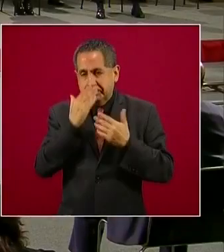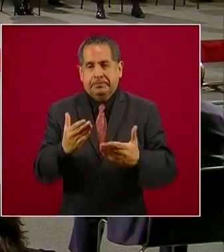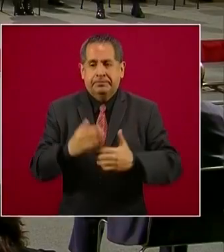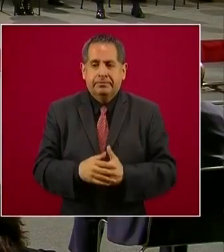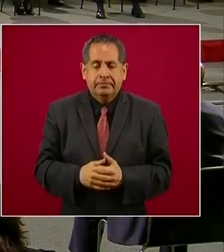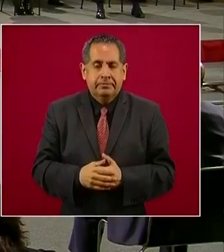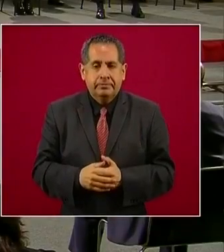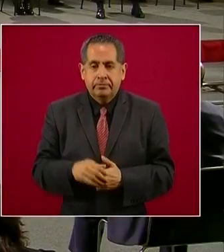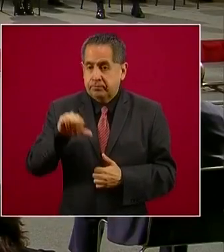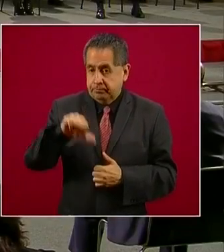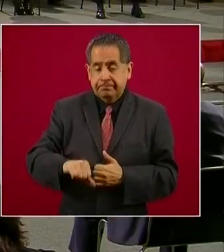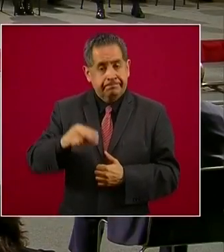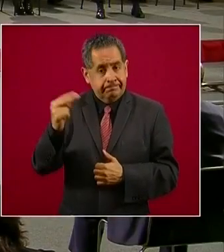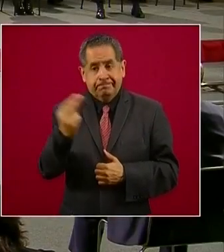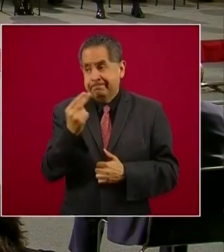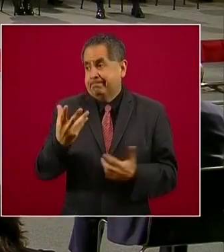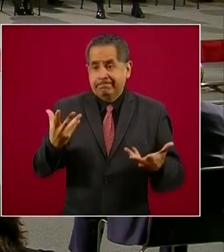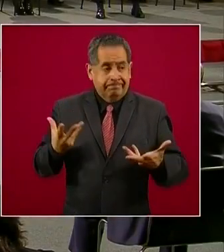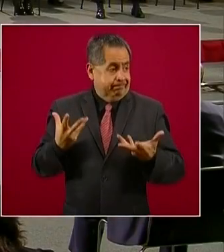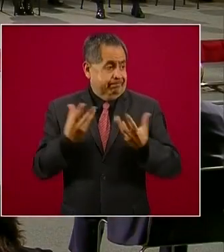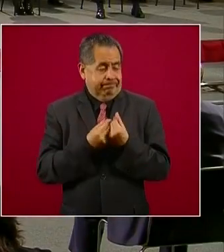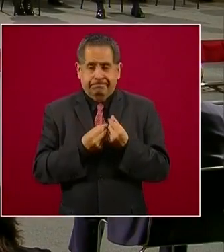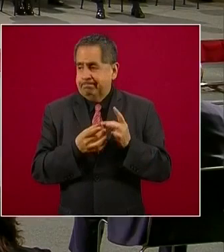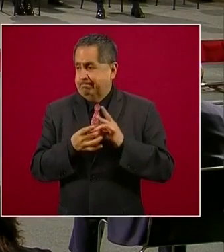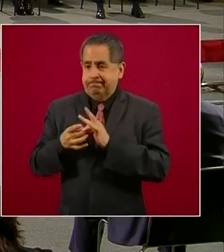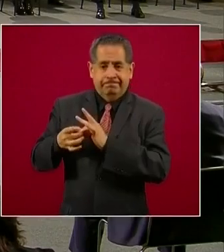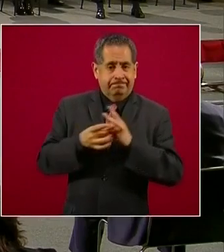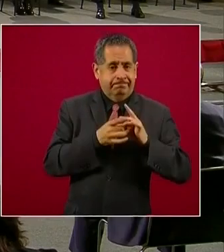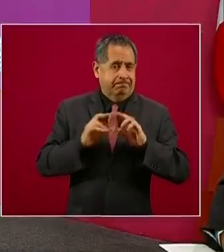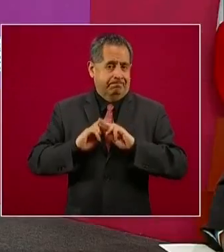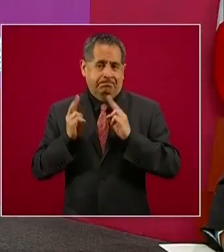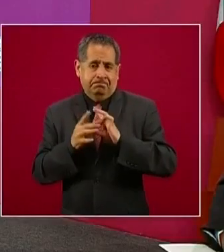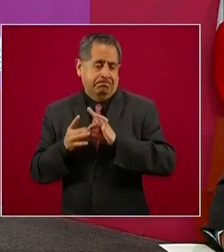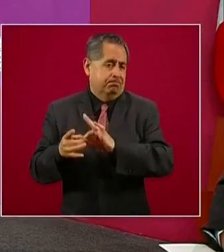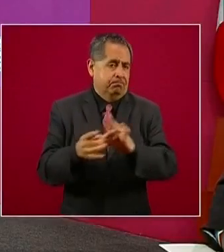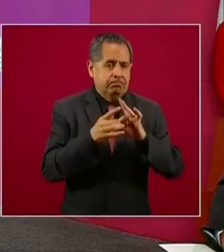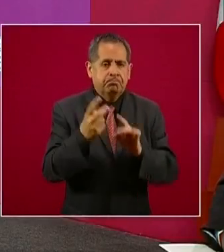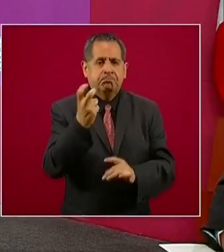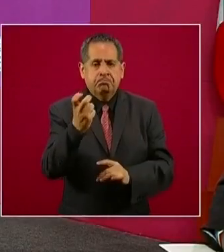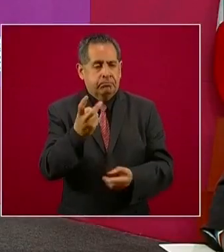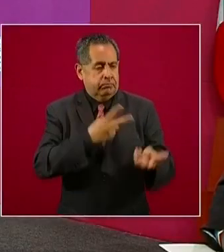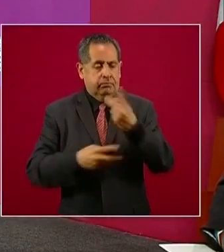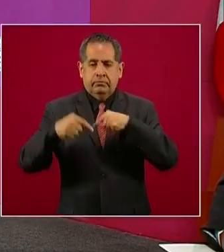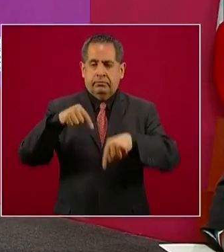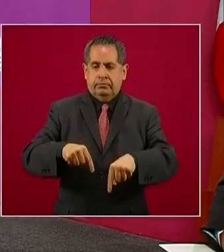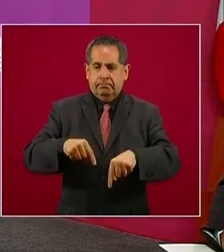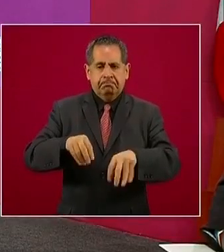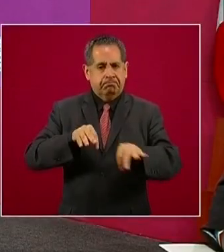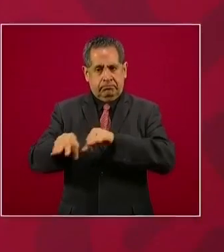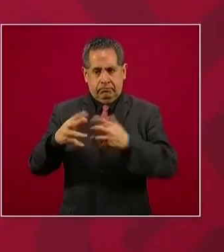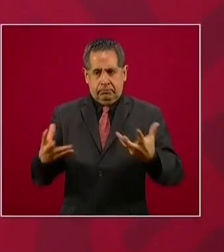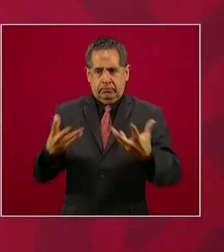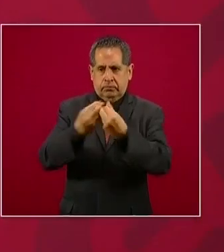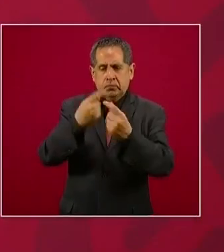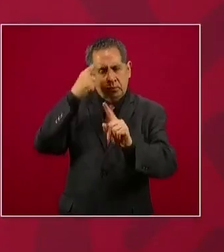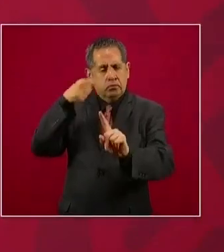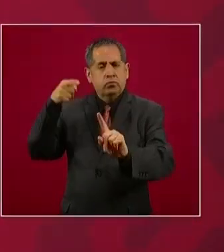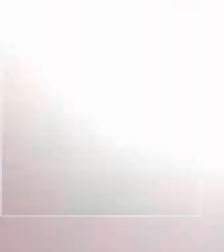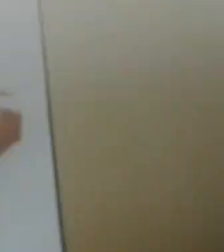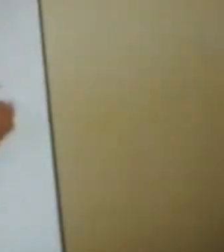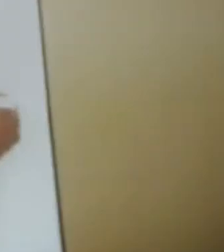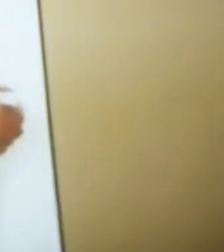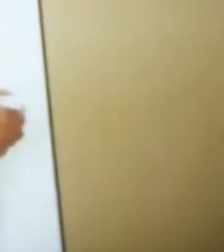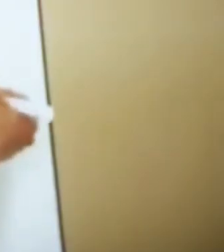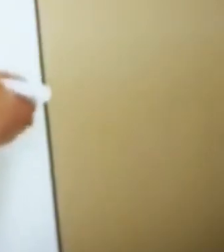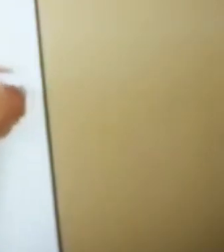nunca necesitamos colaborar y estar unidos por eso estamos aquí para trabajar juntos en favor de la educación en